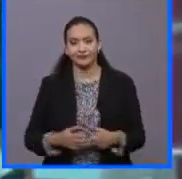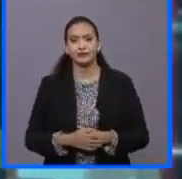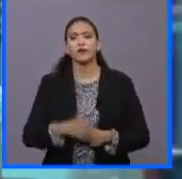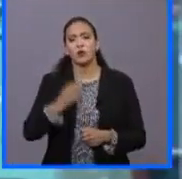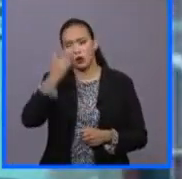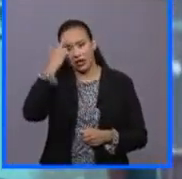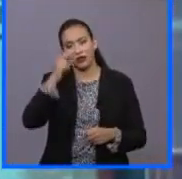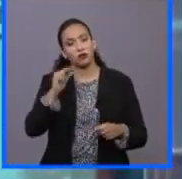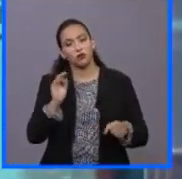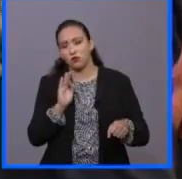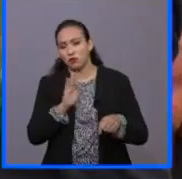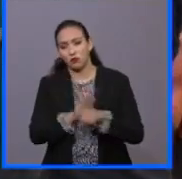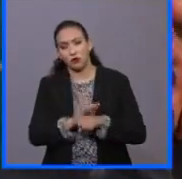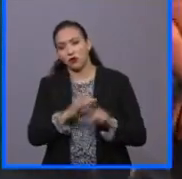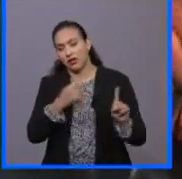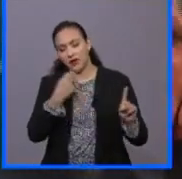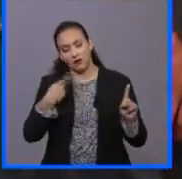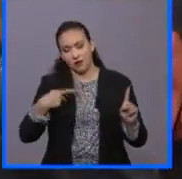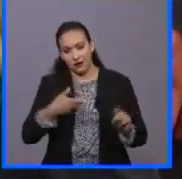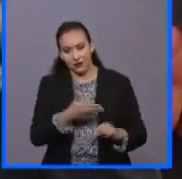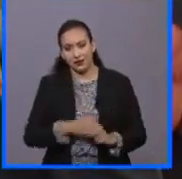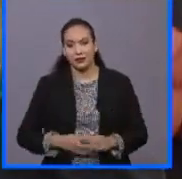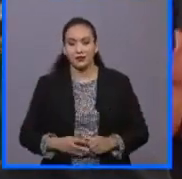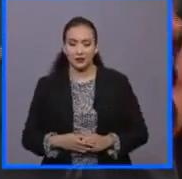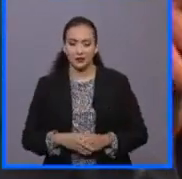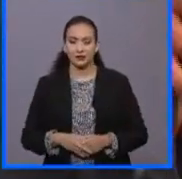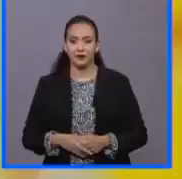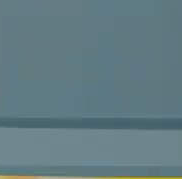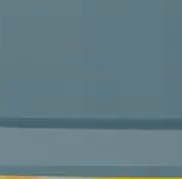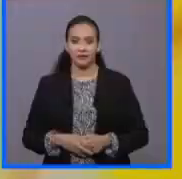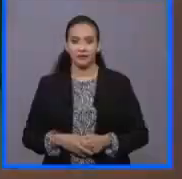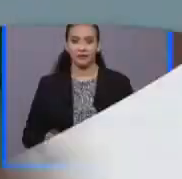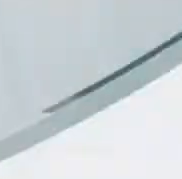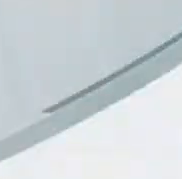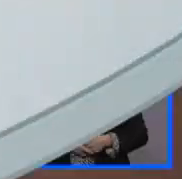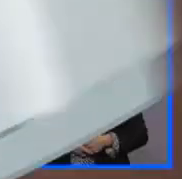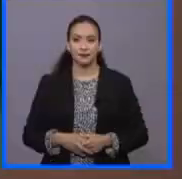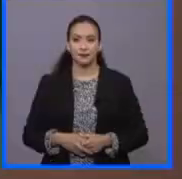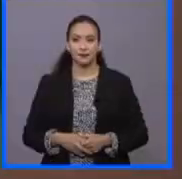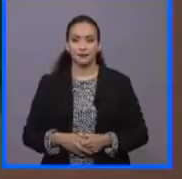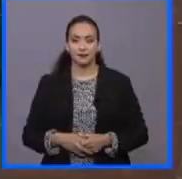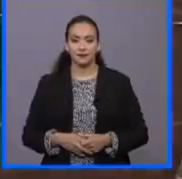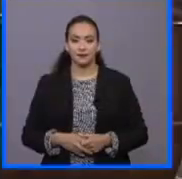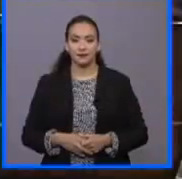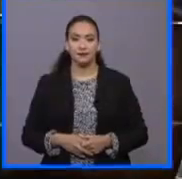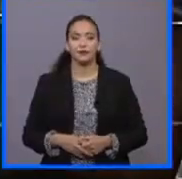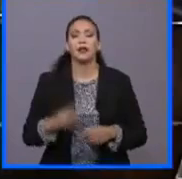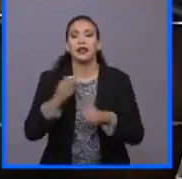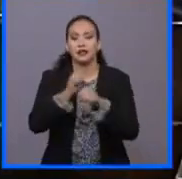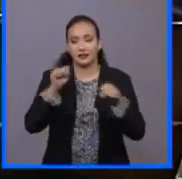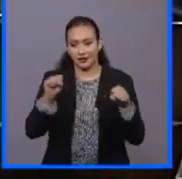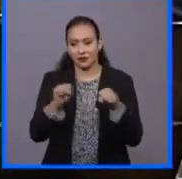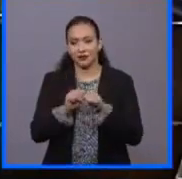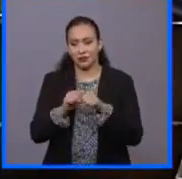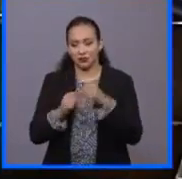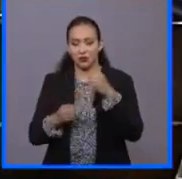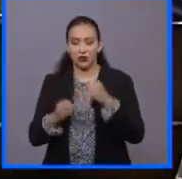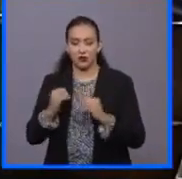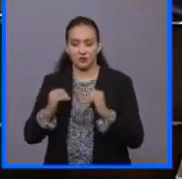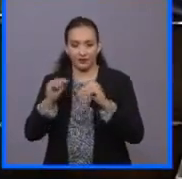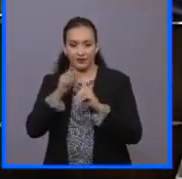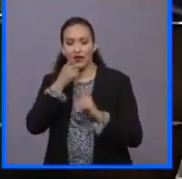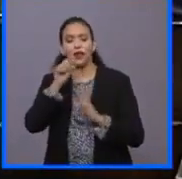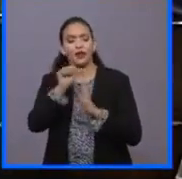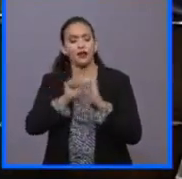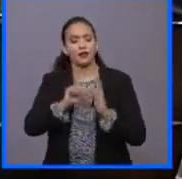razones, negó el amparo al solicitante. La segunda sala de la Corte determinó